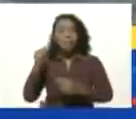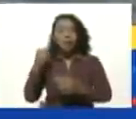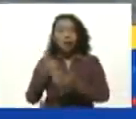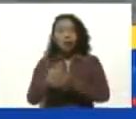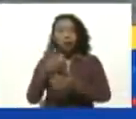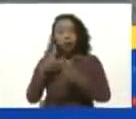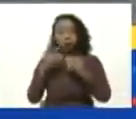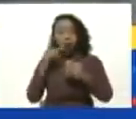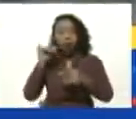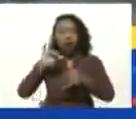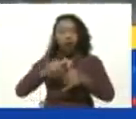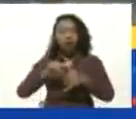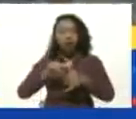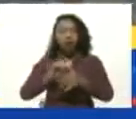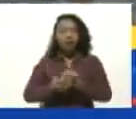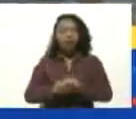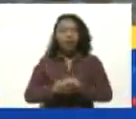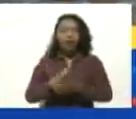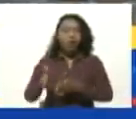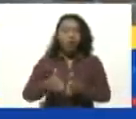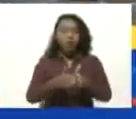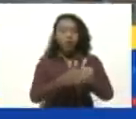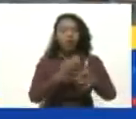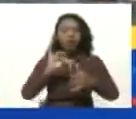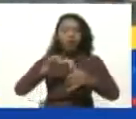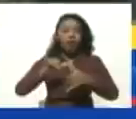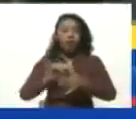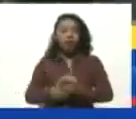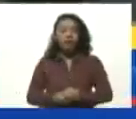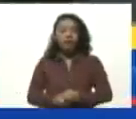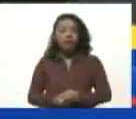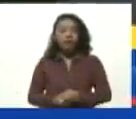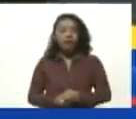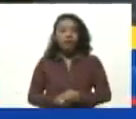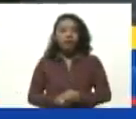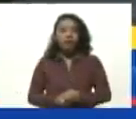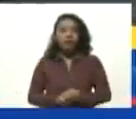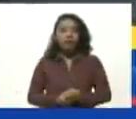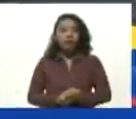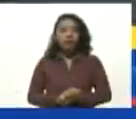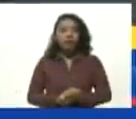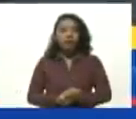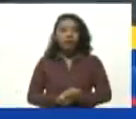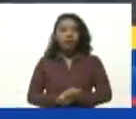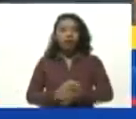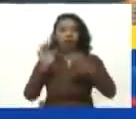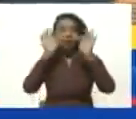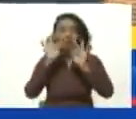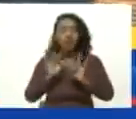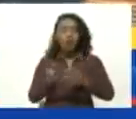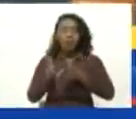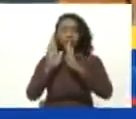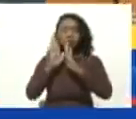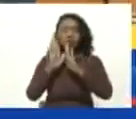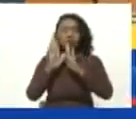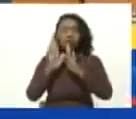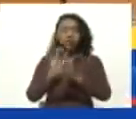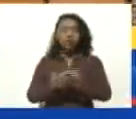Facultad de Ingeniería, el pasillo de Ingeniería, la Fases, el edificio de Fases, que es de las